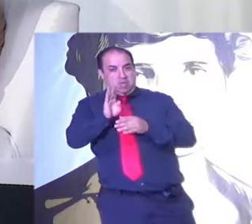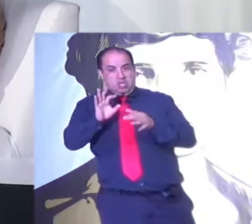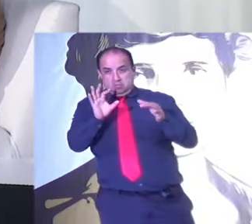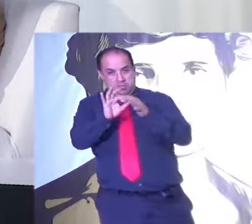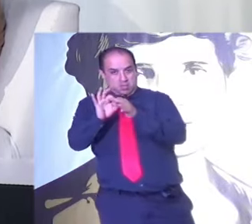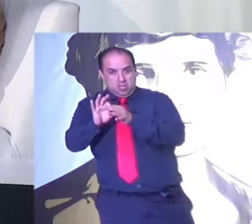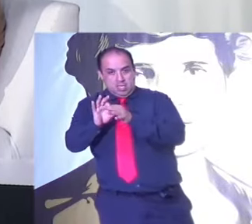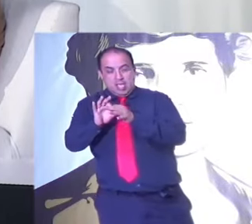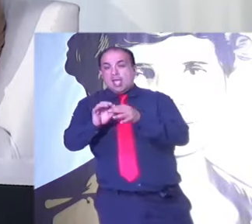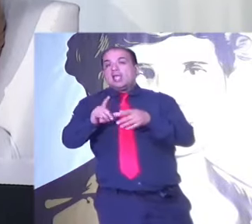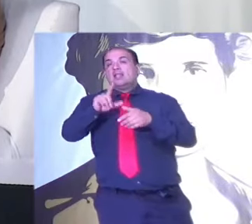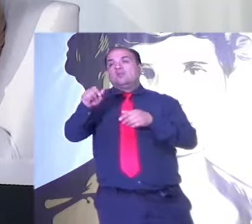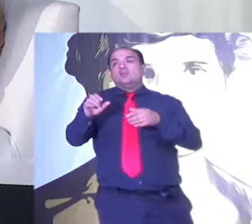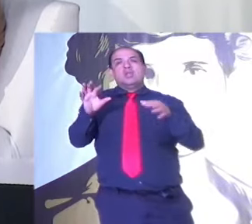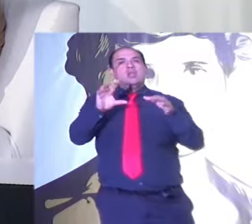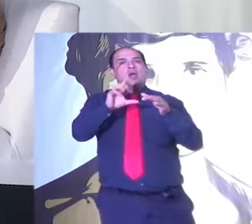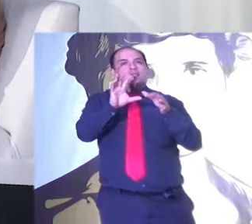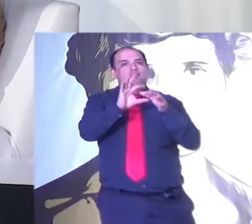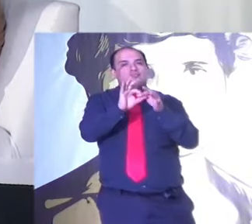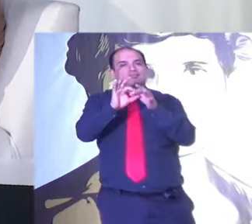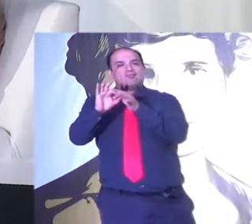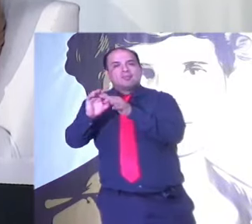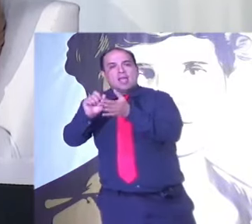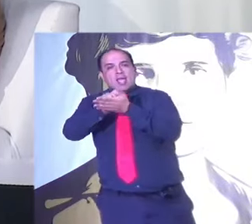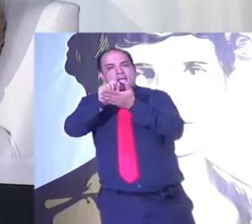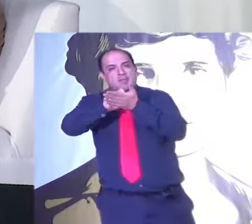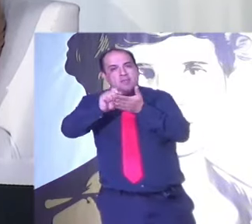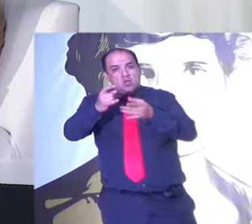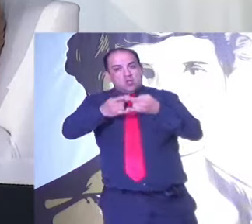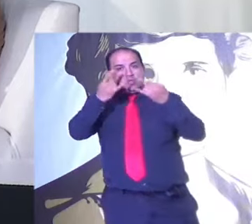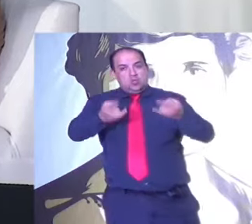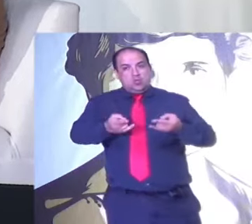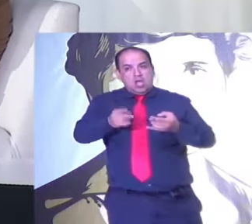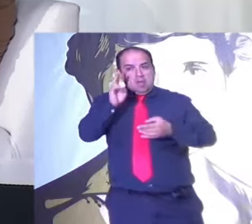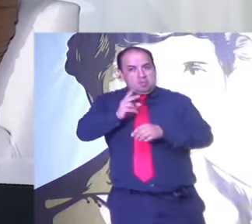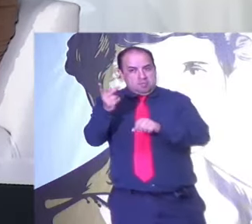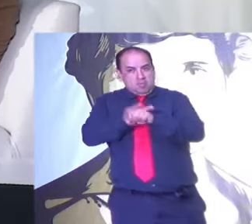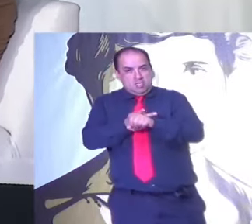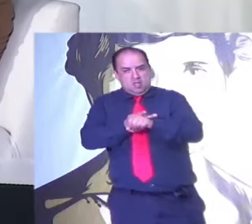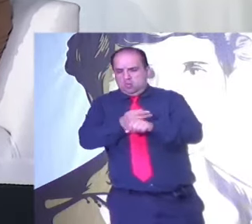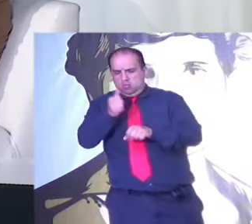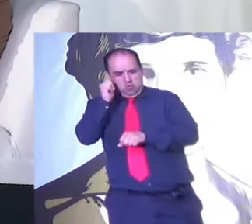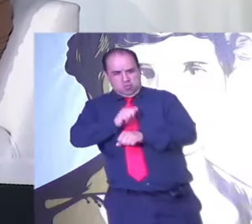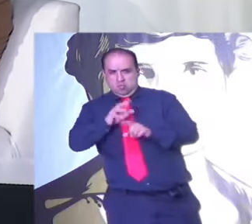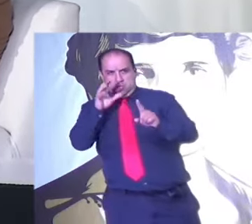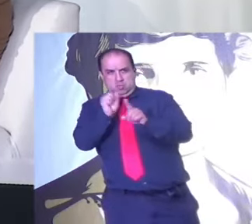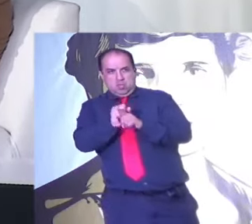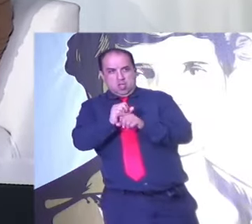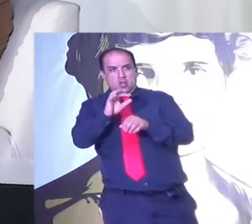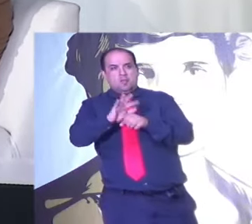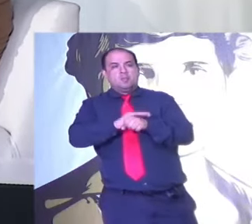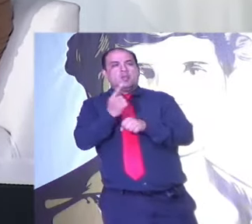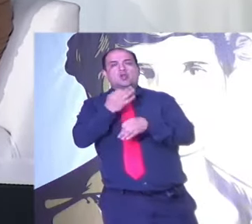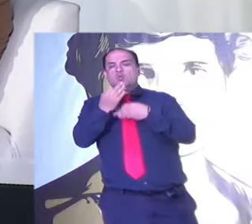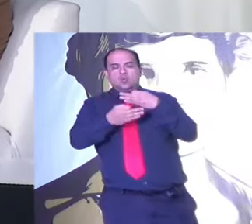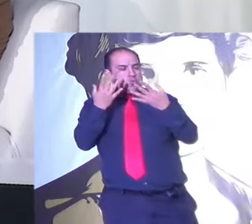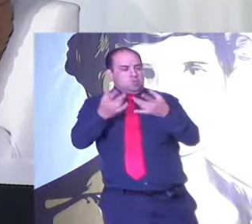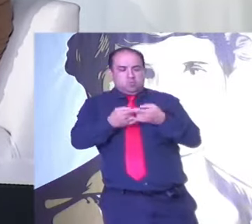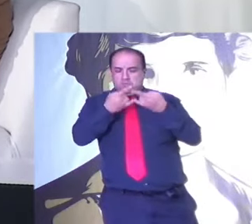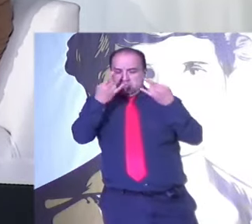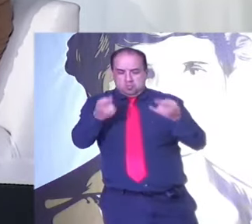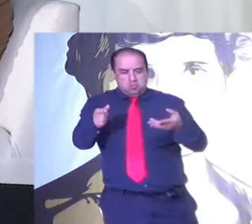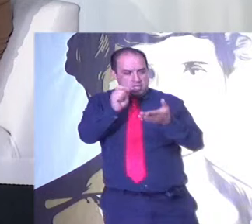construir una historia con ello, y a ver qué resulta. Y no siempre resulta, ¿eh? Porque no todos los cuentos que escribo finalmente los publico. Para